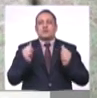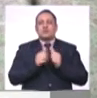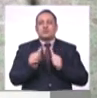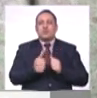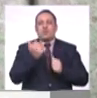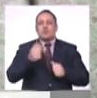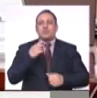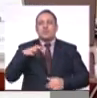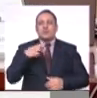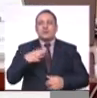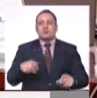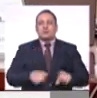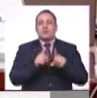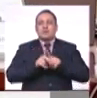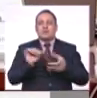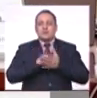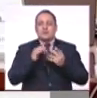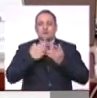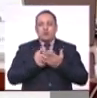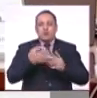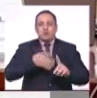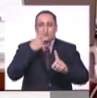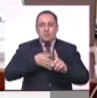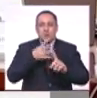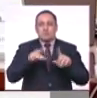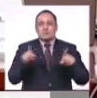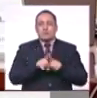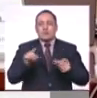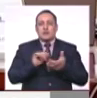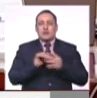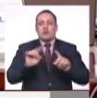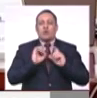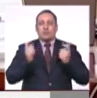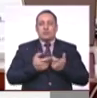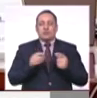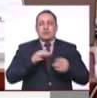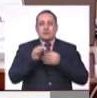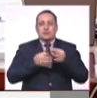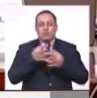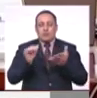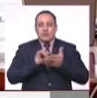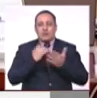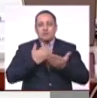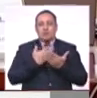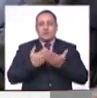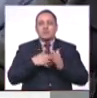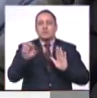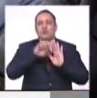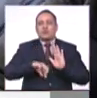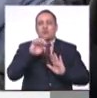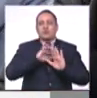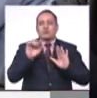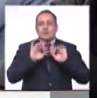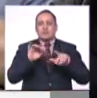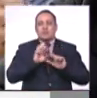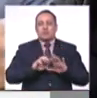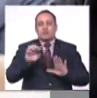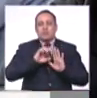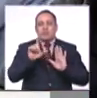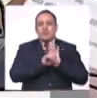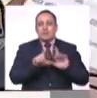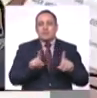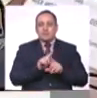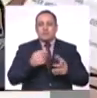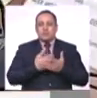otro progenitor. Además, tras un amplio debate, el titular de la comisión informó que el dictamen recaído en 10 proyectos de ley que